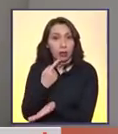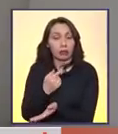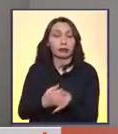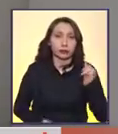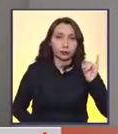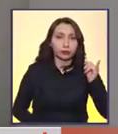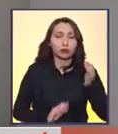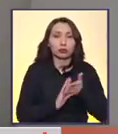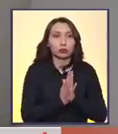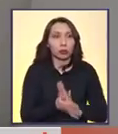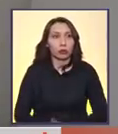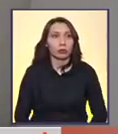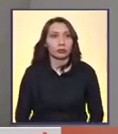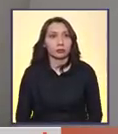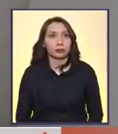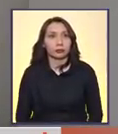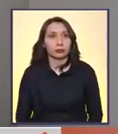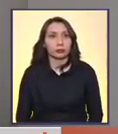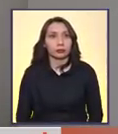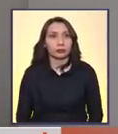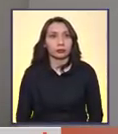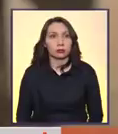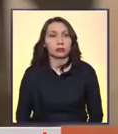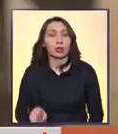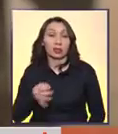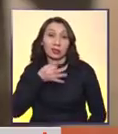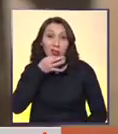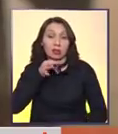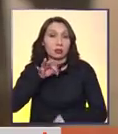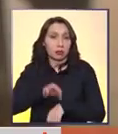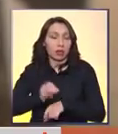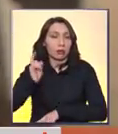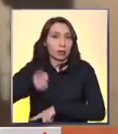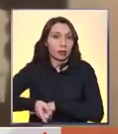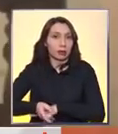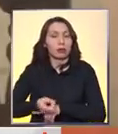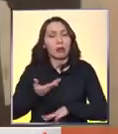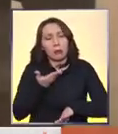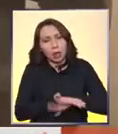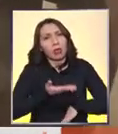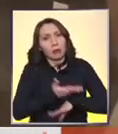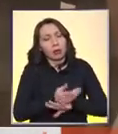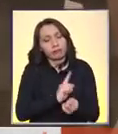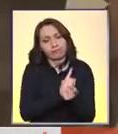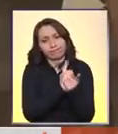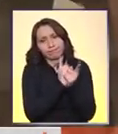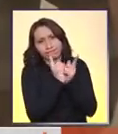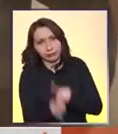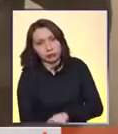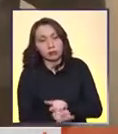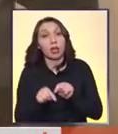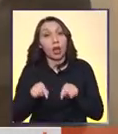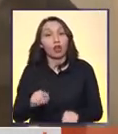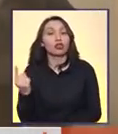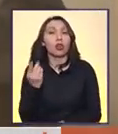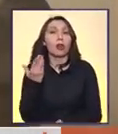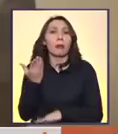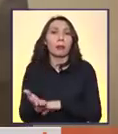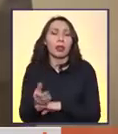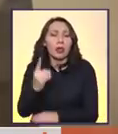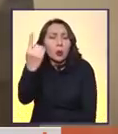eso está. ¿O tienen otro lado? Todos los remedios según indicación médica. Apeló y logró revertir la situación, pero hoy solo pide una